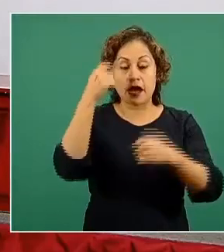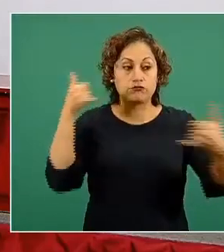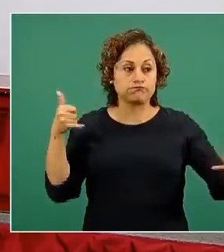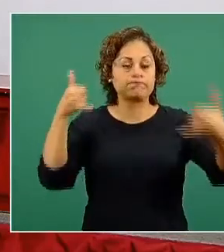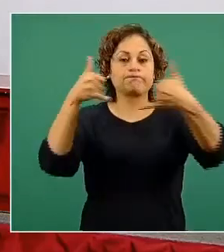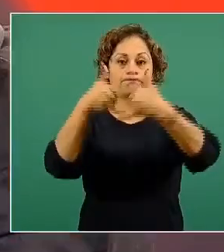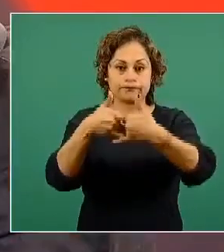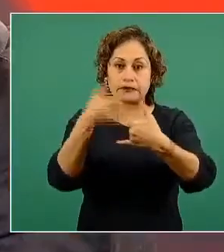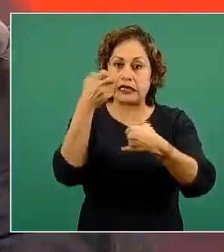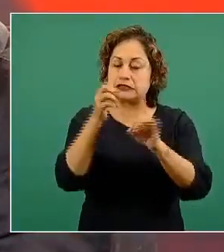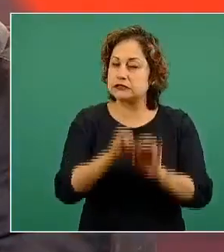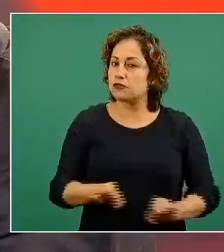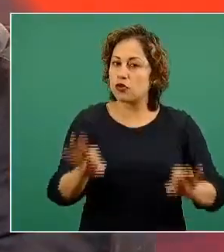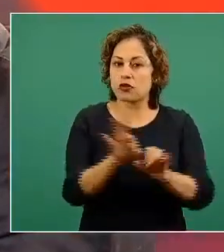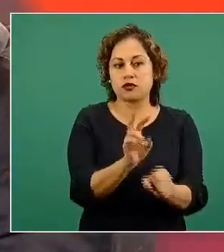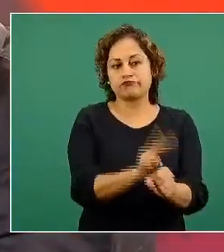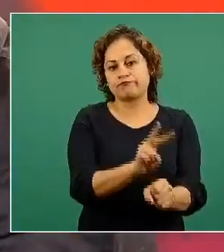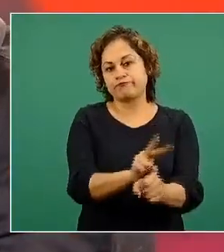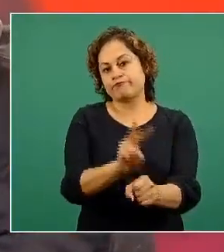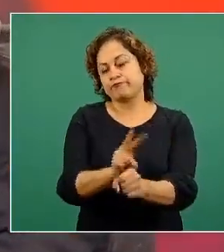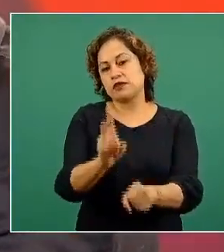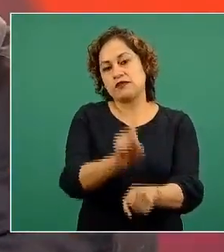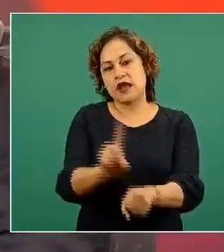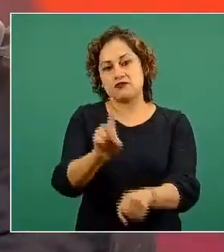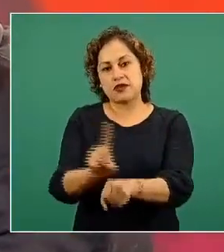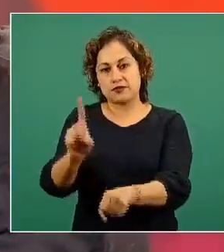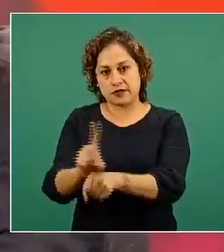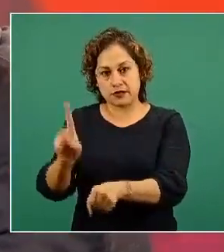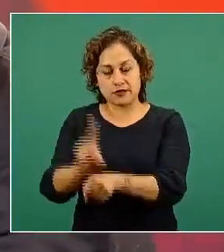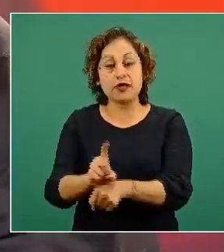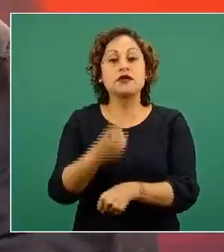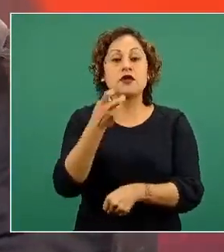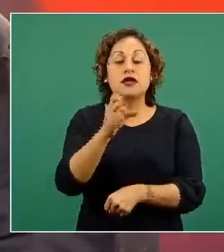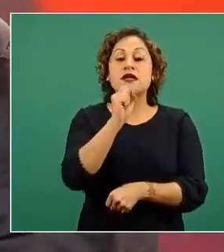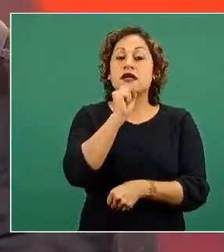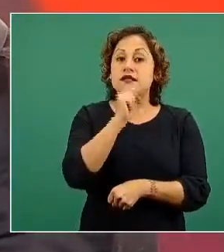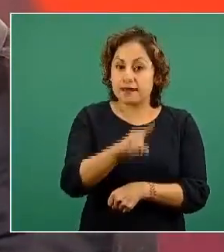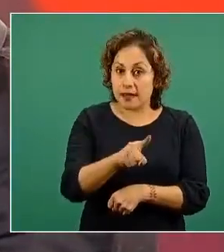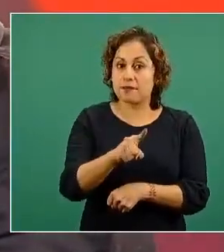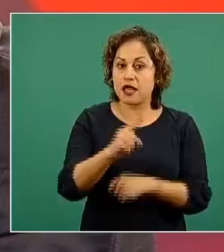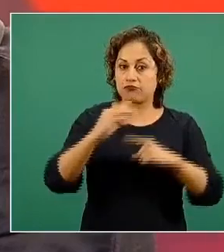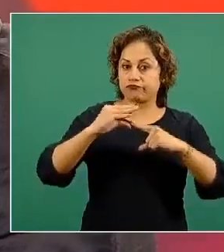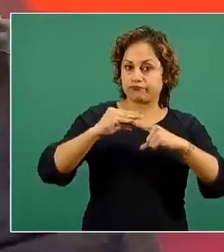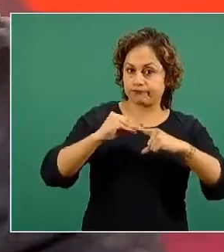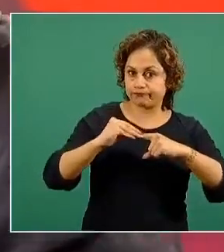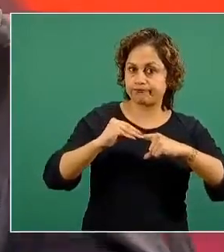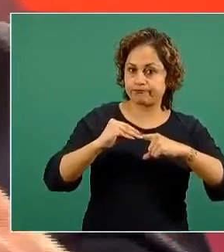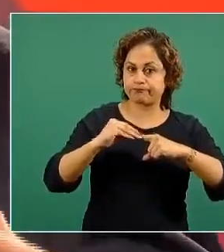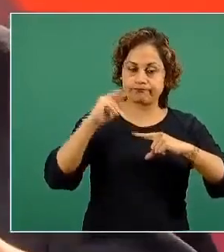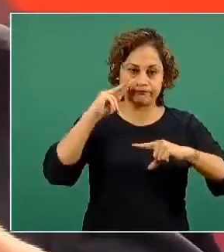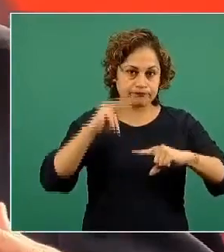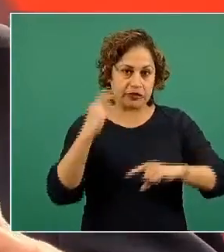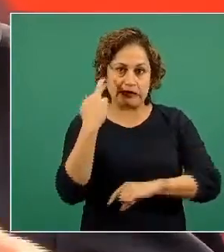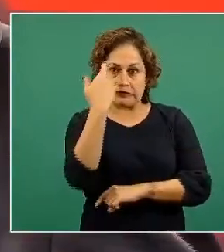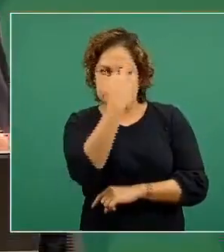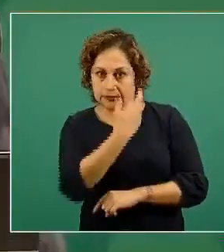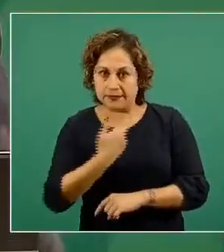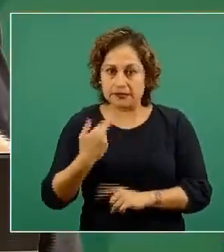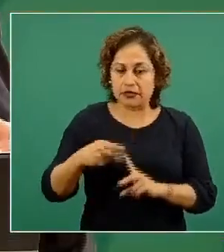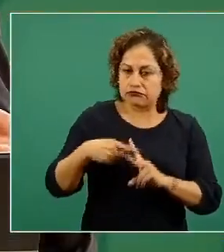El monitoreo, que es una parte clave, tanto el monitoreo y el uso de oximetría, pero también todo el esfuerzo que ha hecho todo el